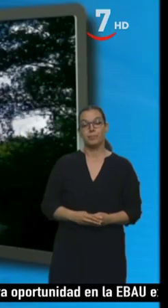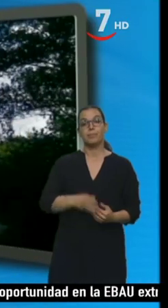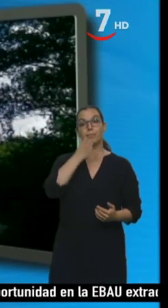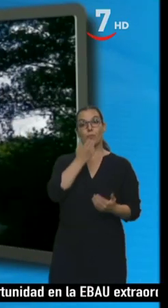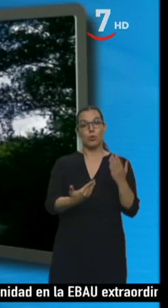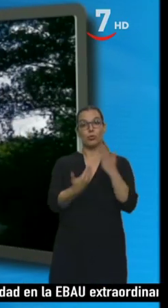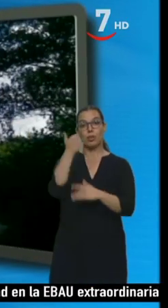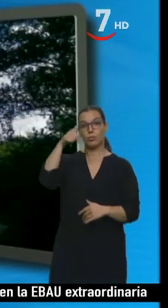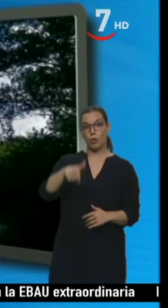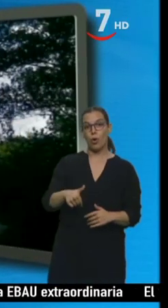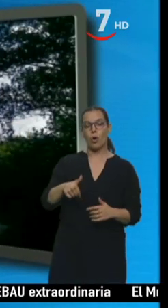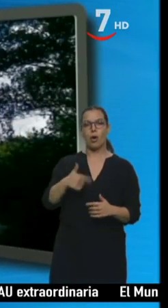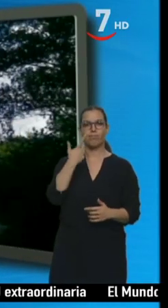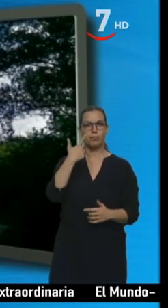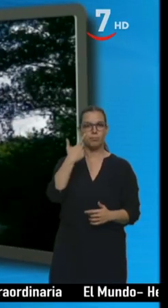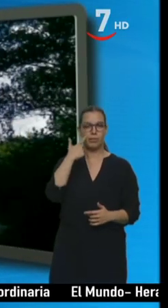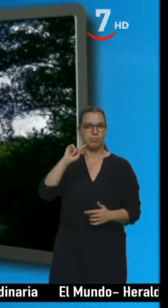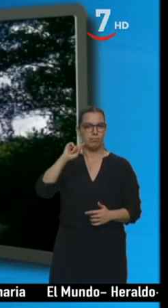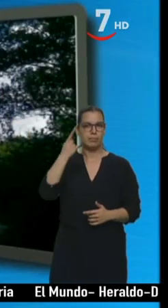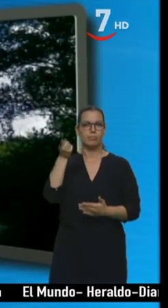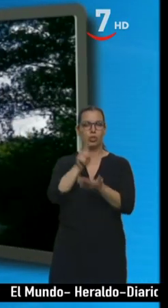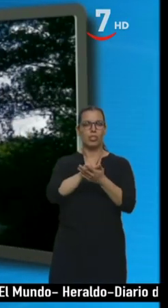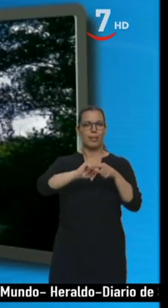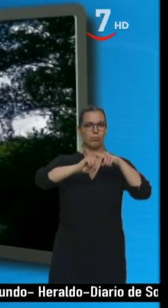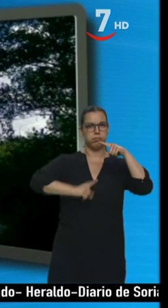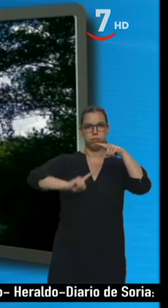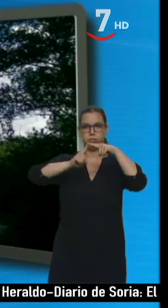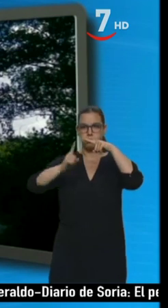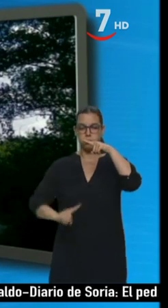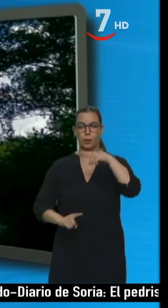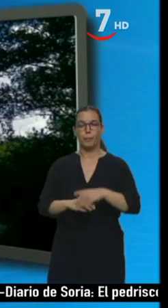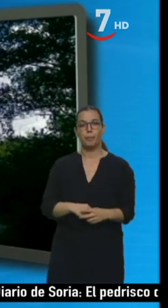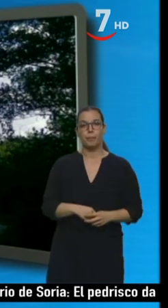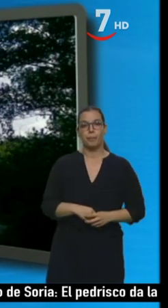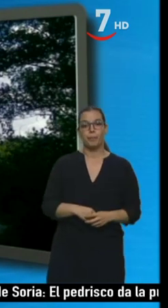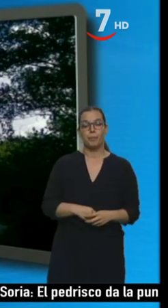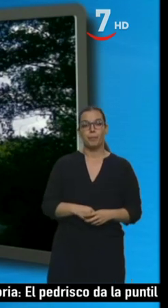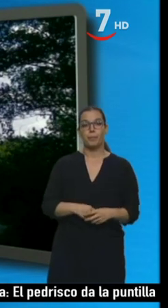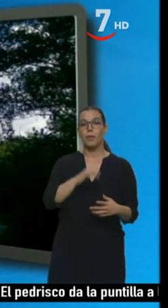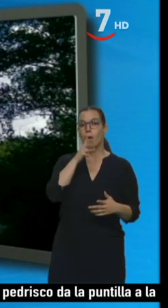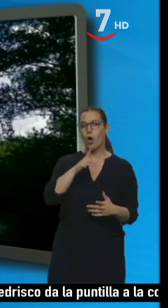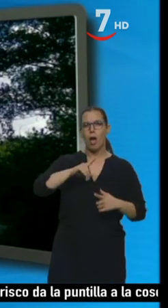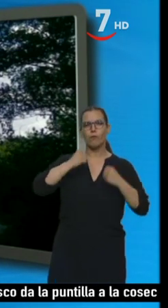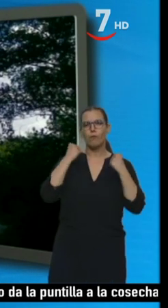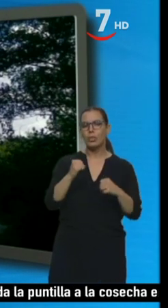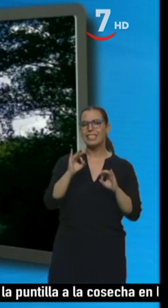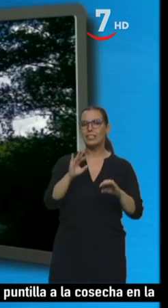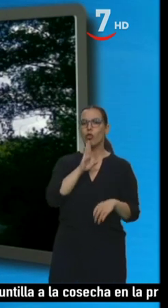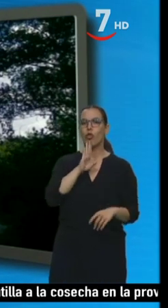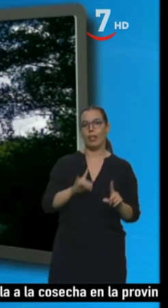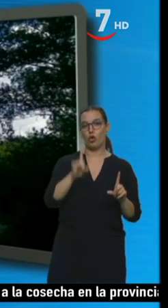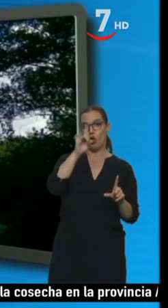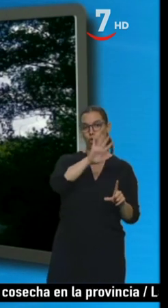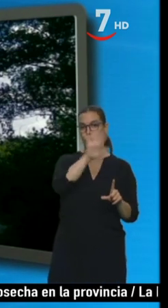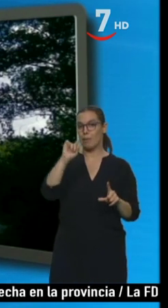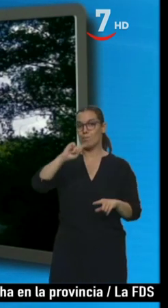Buenos días, hoy las protagonistas van a ser nuevamente las tormentas. Esta vez van a caer con intensidad en puntos del norte de la comunidad,